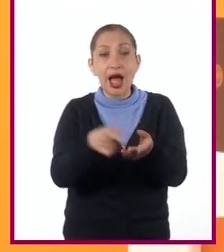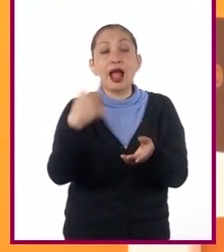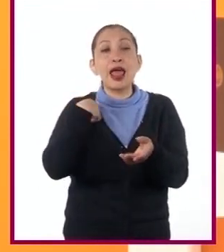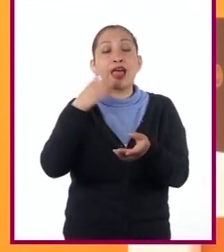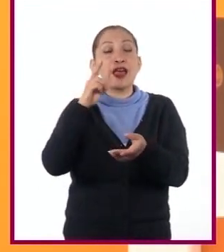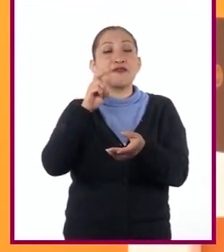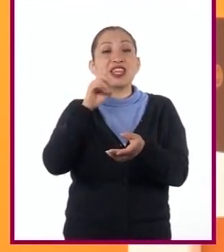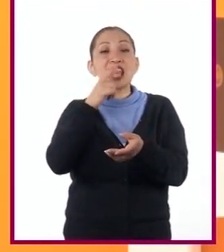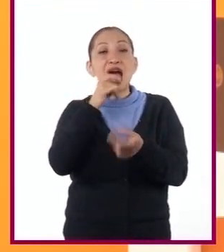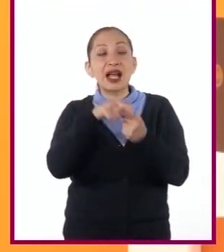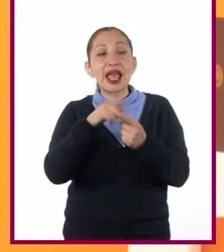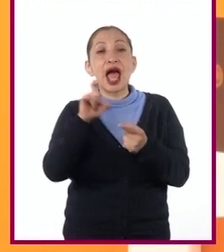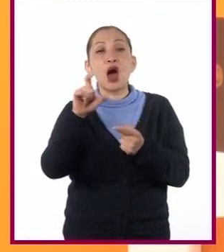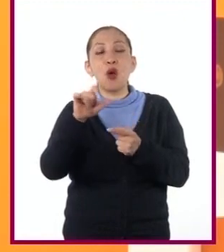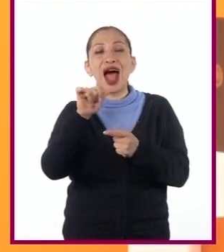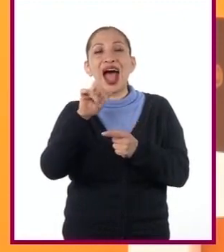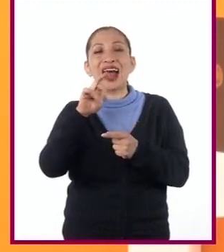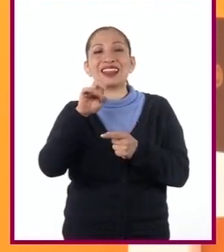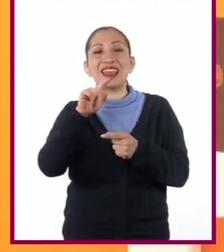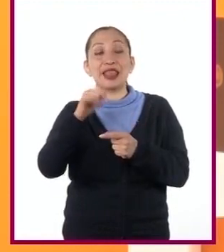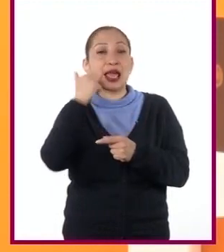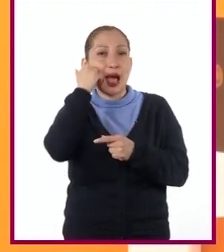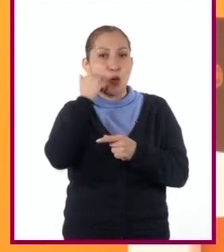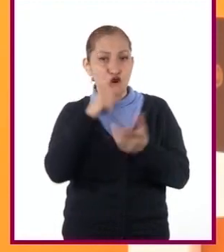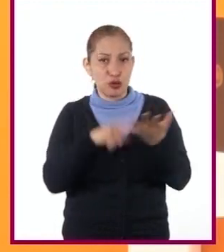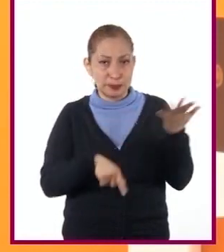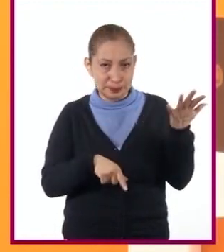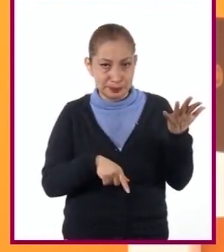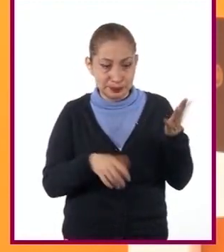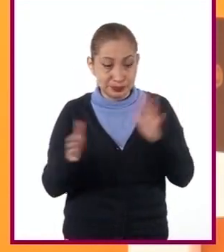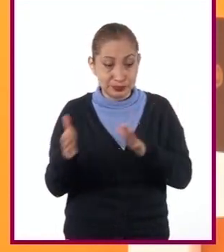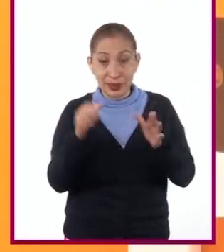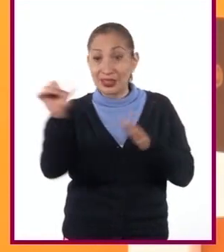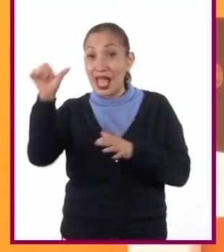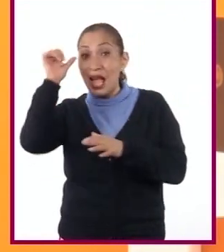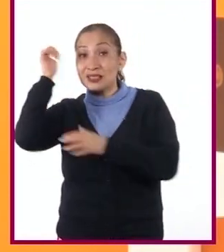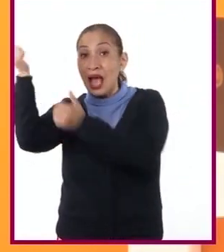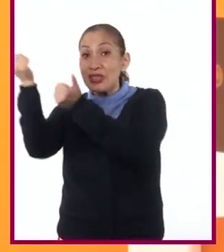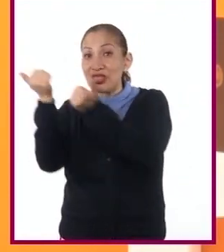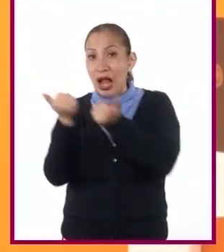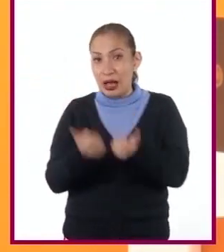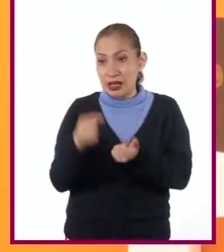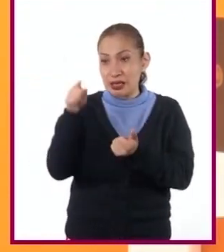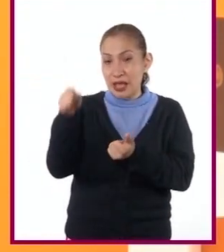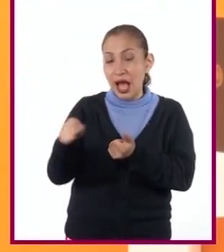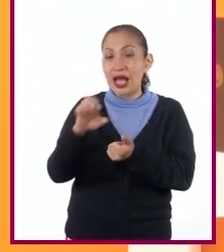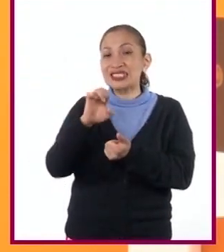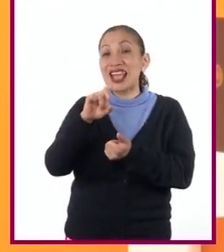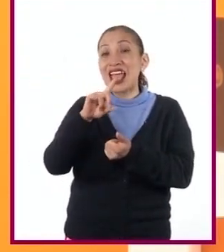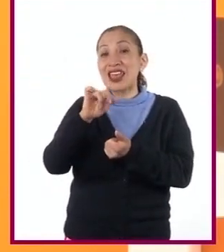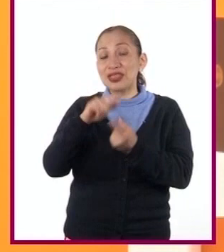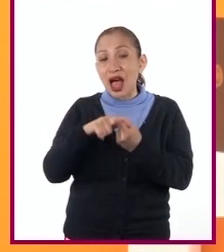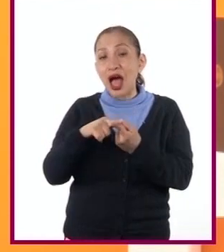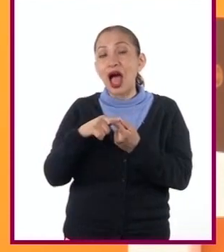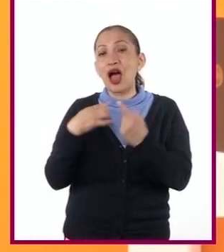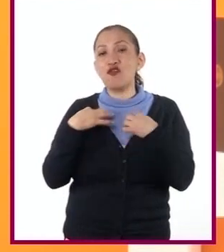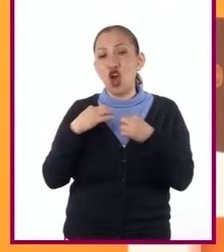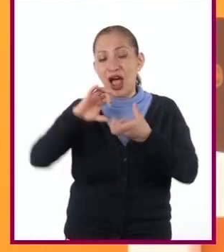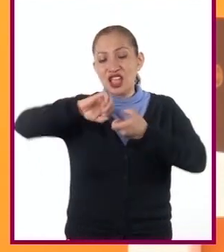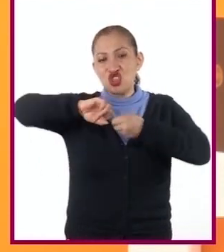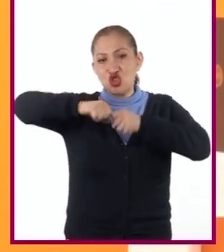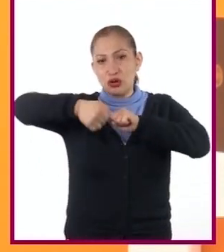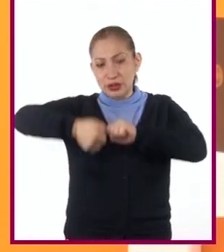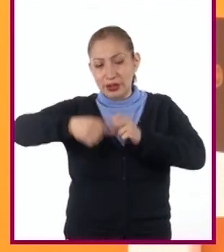vinagre, aguardiente y jabón. De Asia se traían seda cruda, floja y